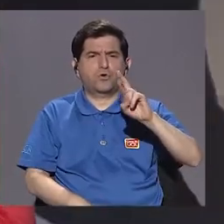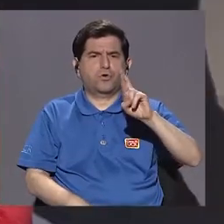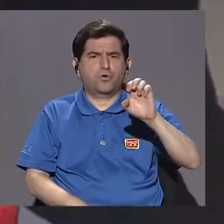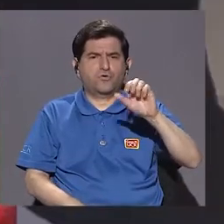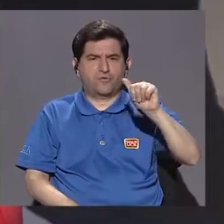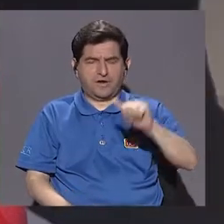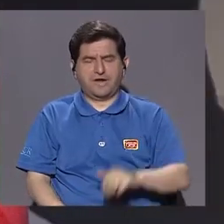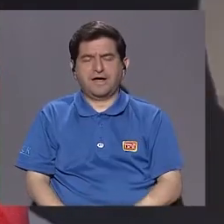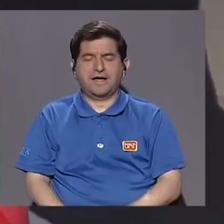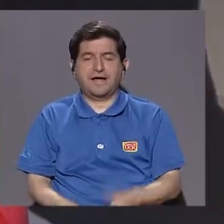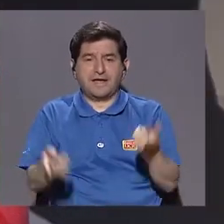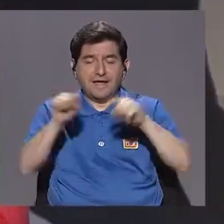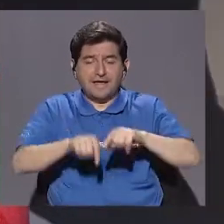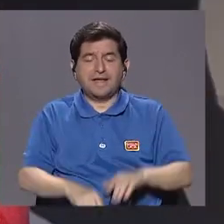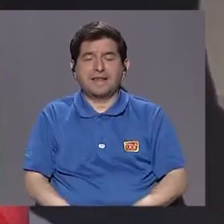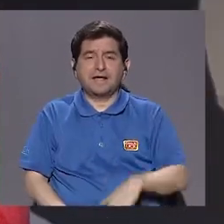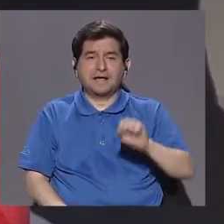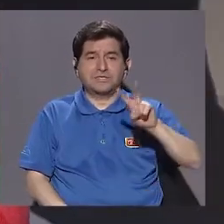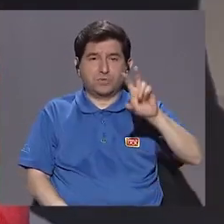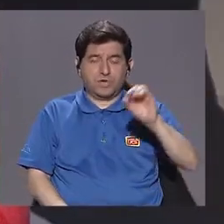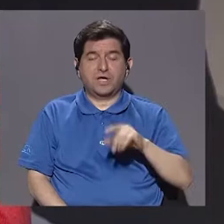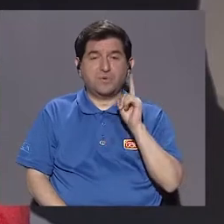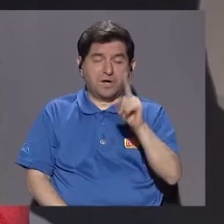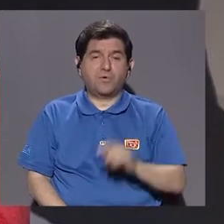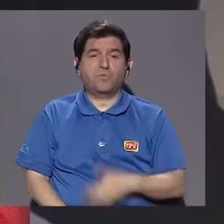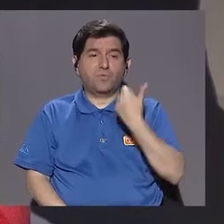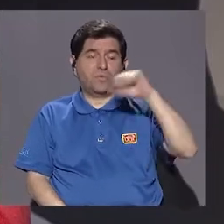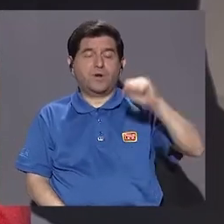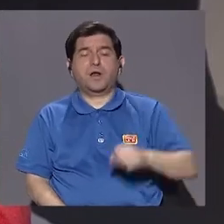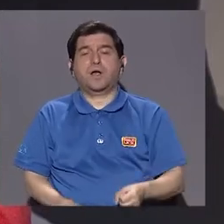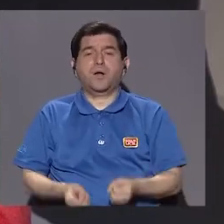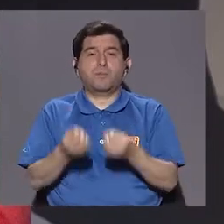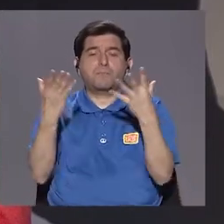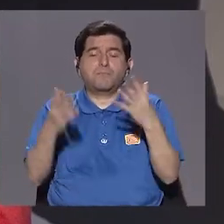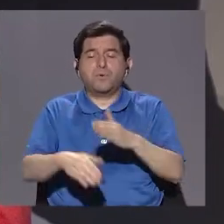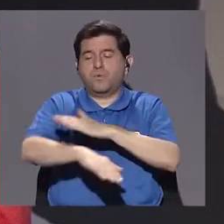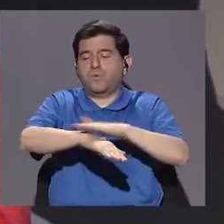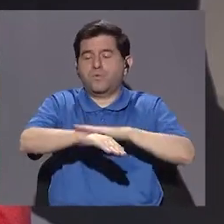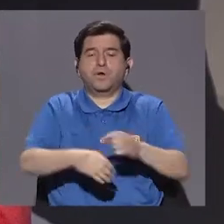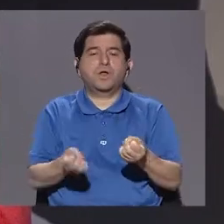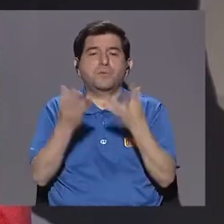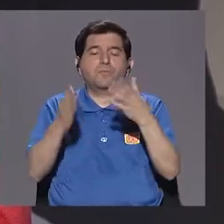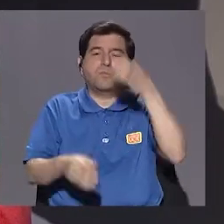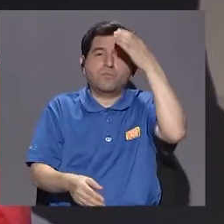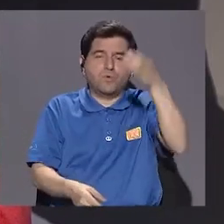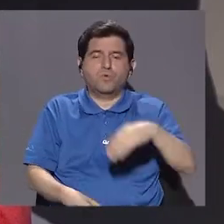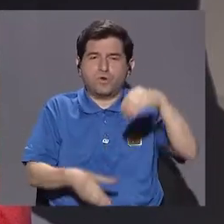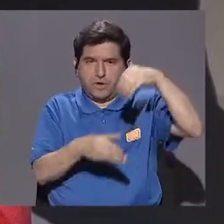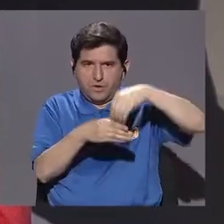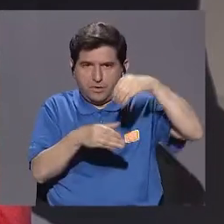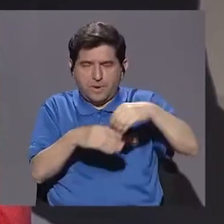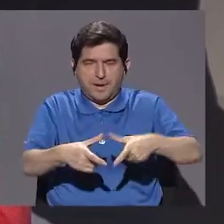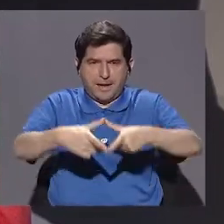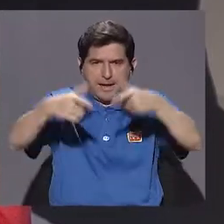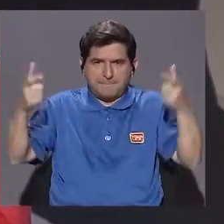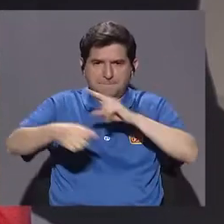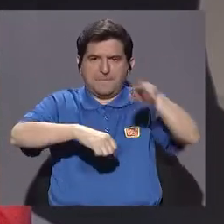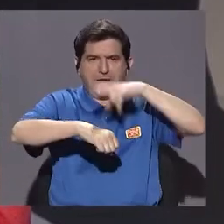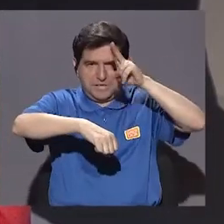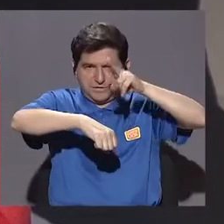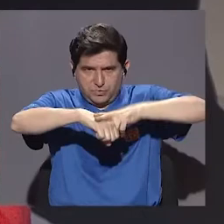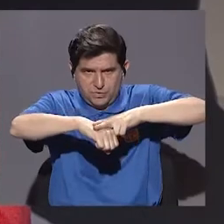concepto en el caso de revolución multiétnica y pluricultural dándole contenido digamos a la mayoría